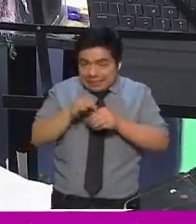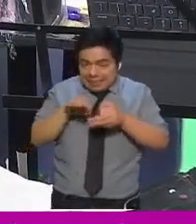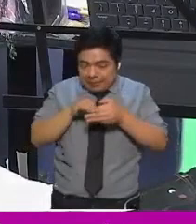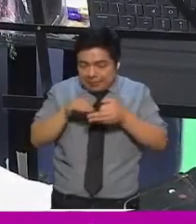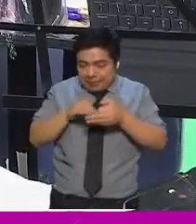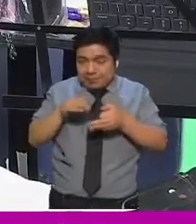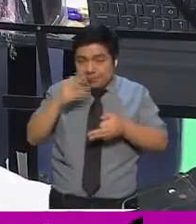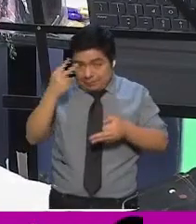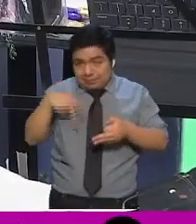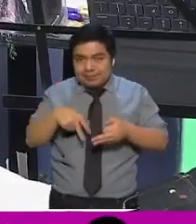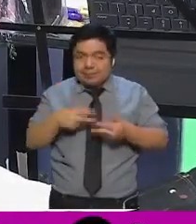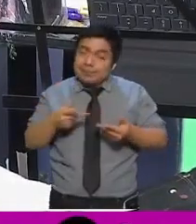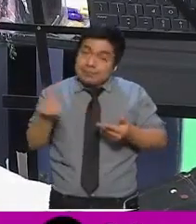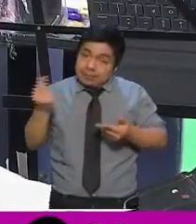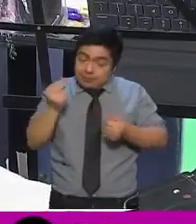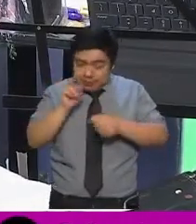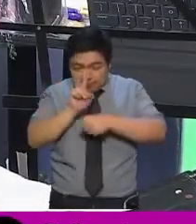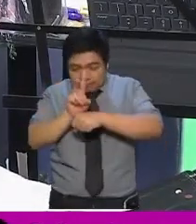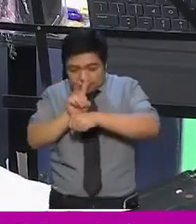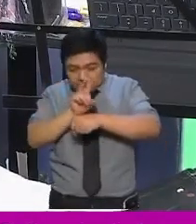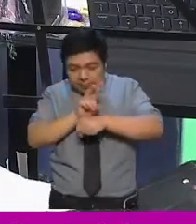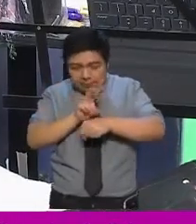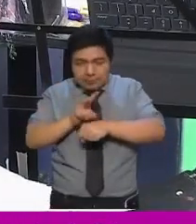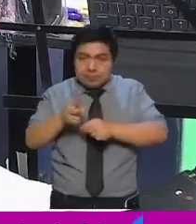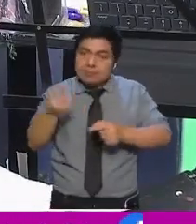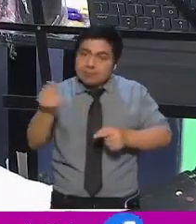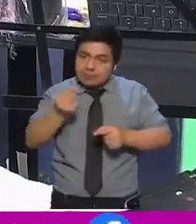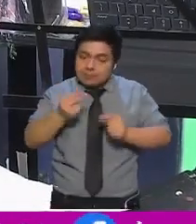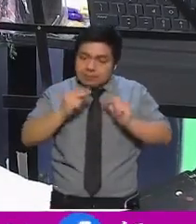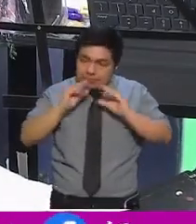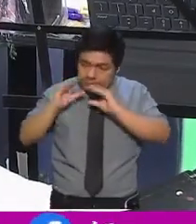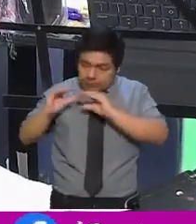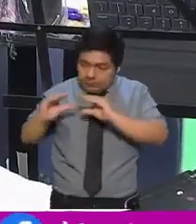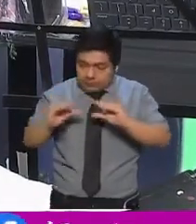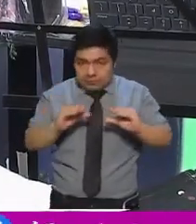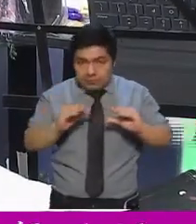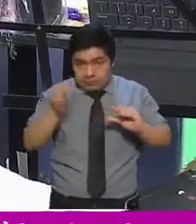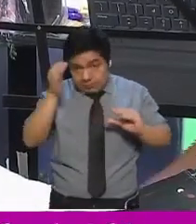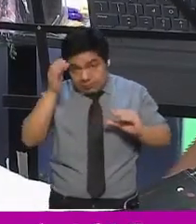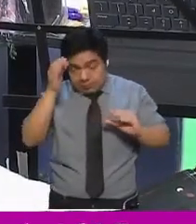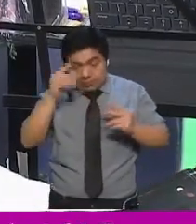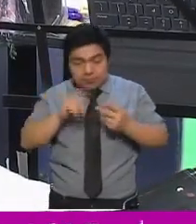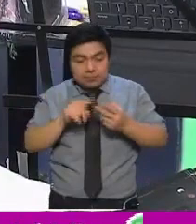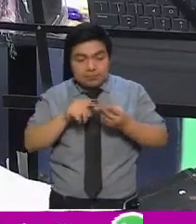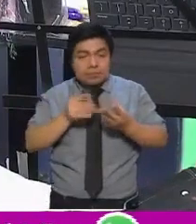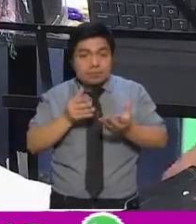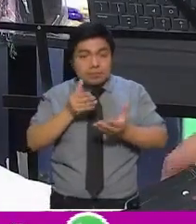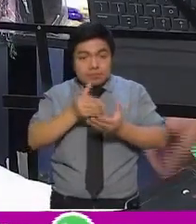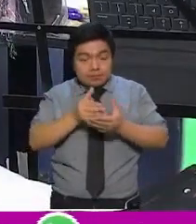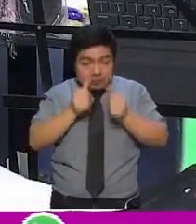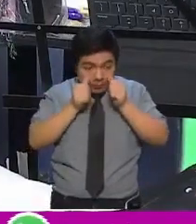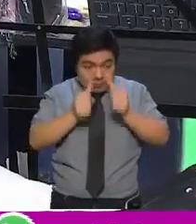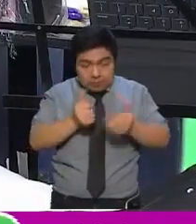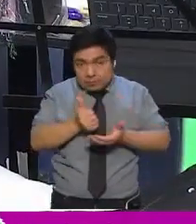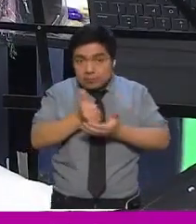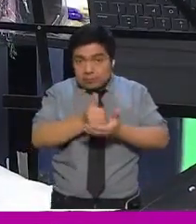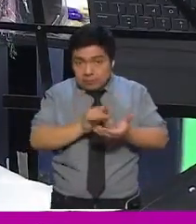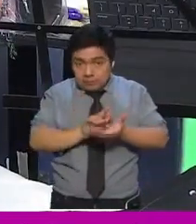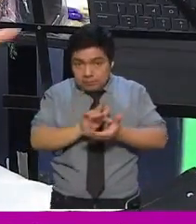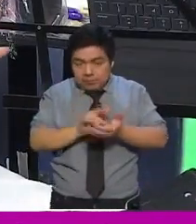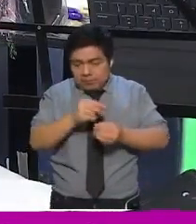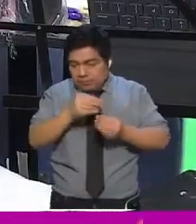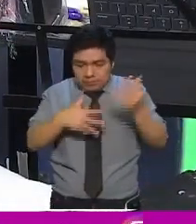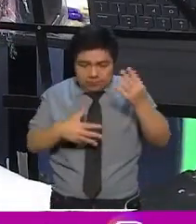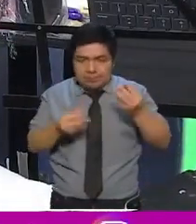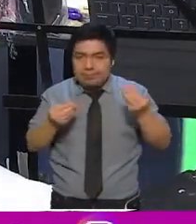se necesitan supervisores electorales capacitadores asistentes electorales y bueno un